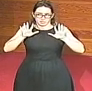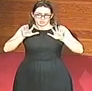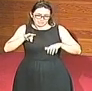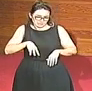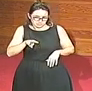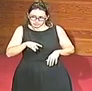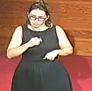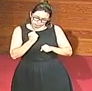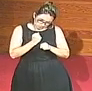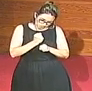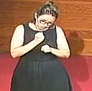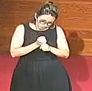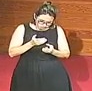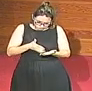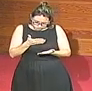3 meses.